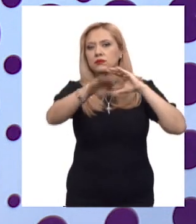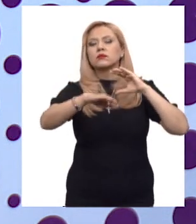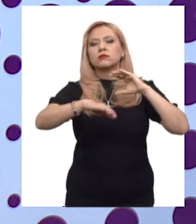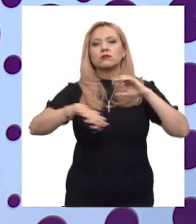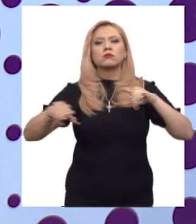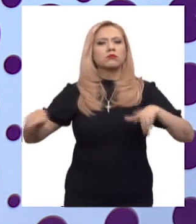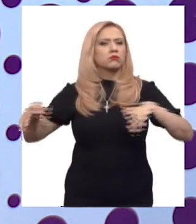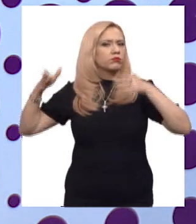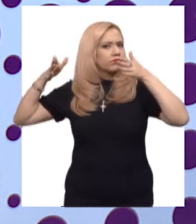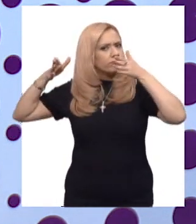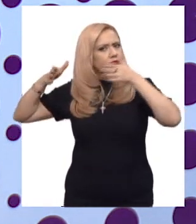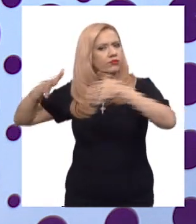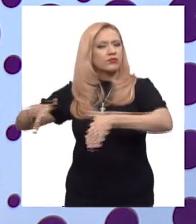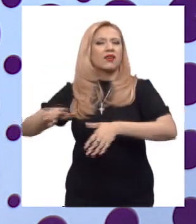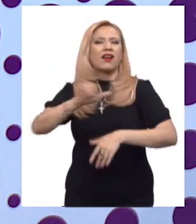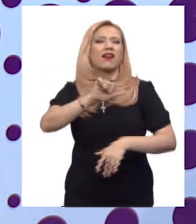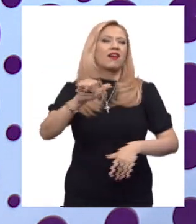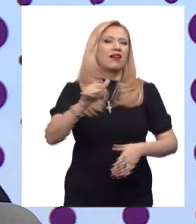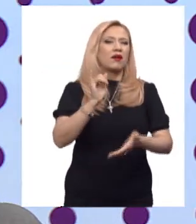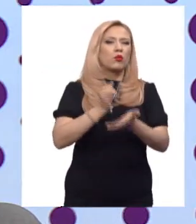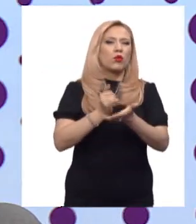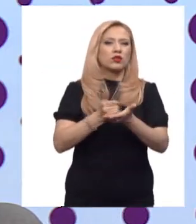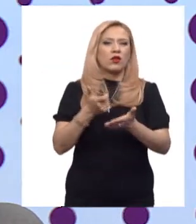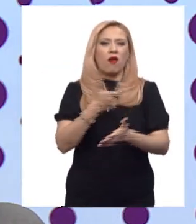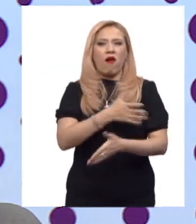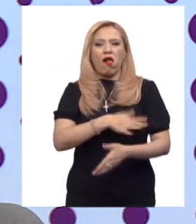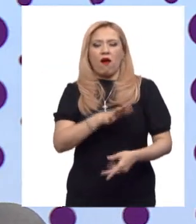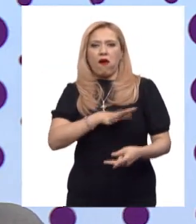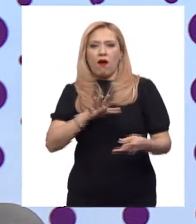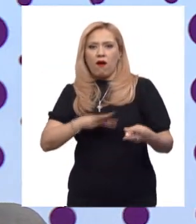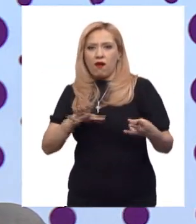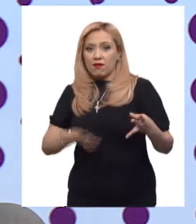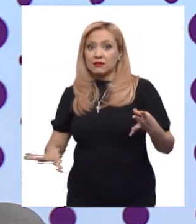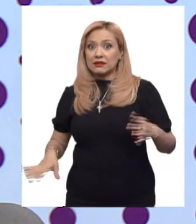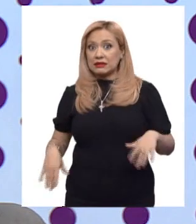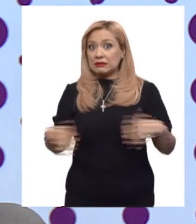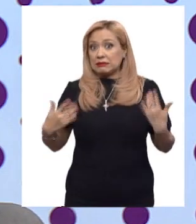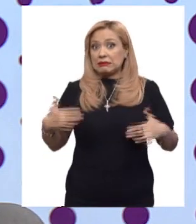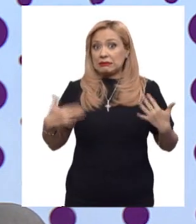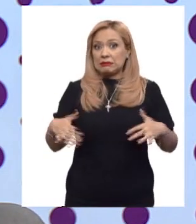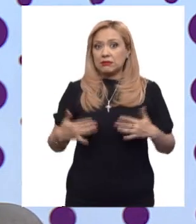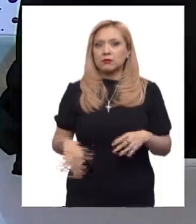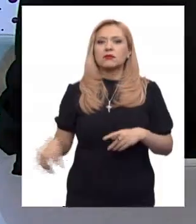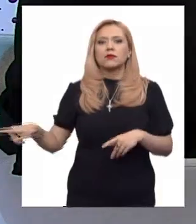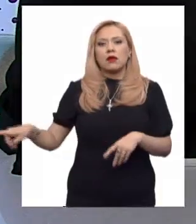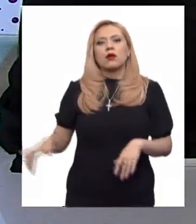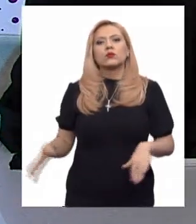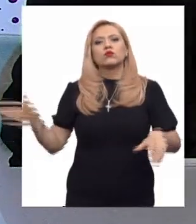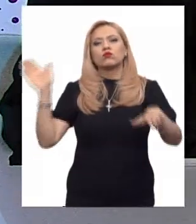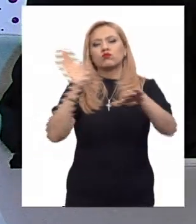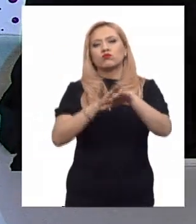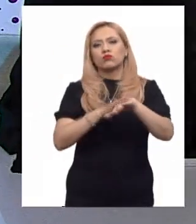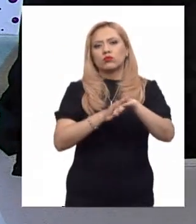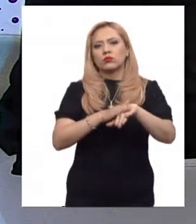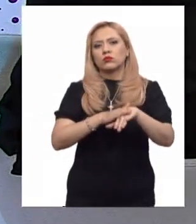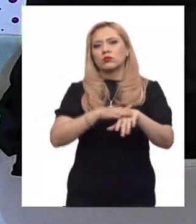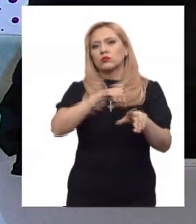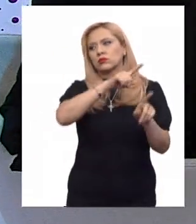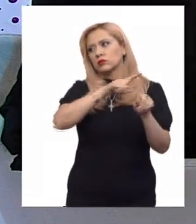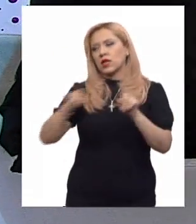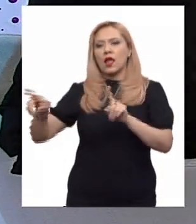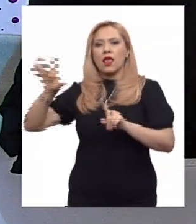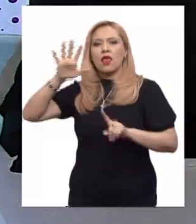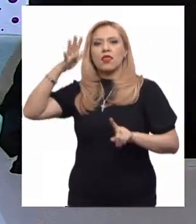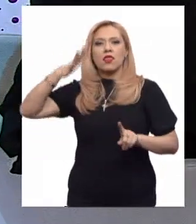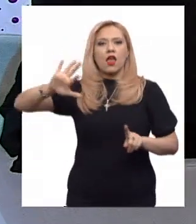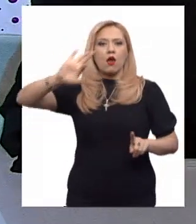centrado en evasión de impuestos ahora mismo. Y cuando está centrado en evasión, entonces el alertador recibe un 10%